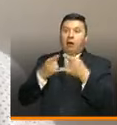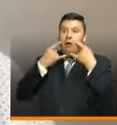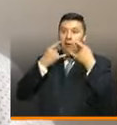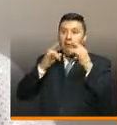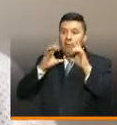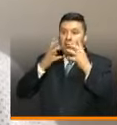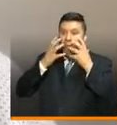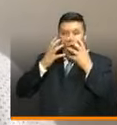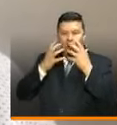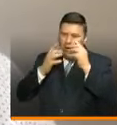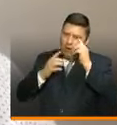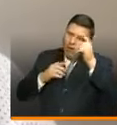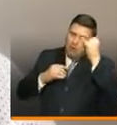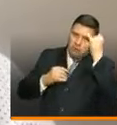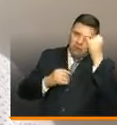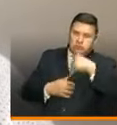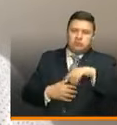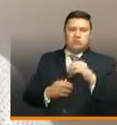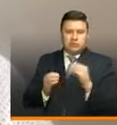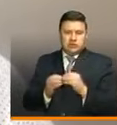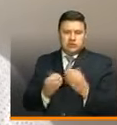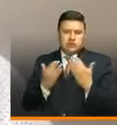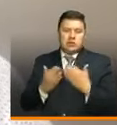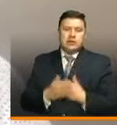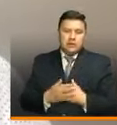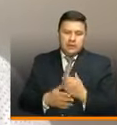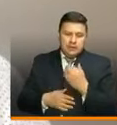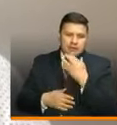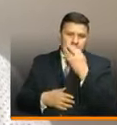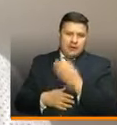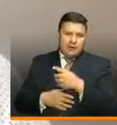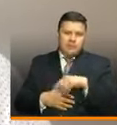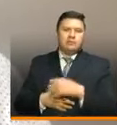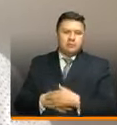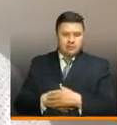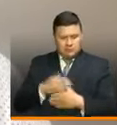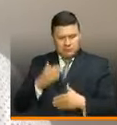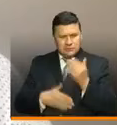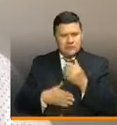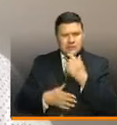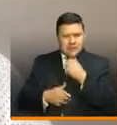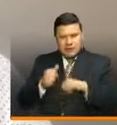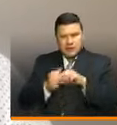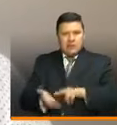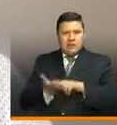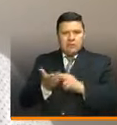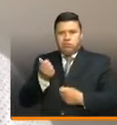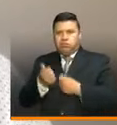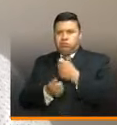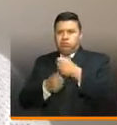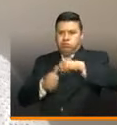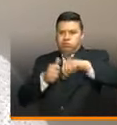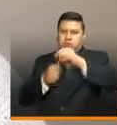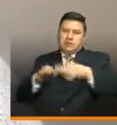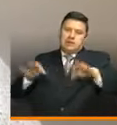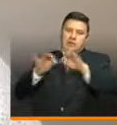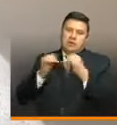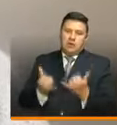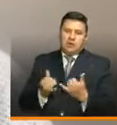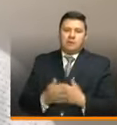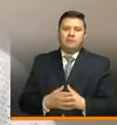en día, que de alguna forma es la que nos va a permitir verdaderamente empezar el rearranque de la economía tan importante en este